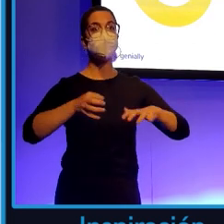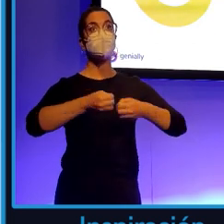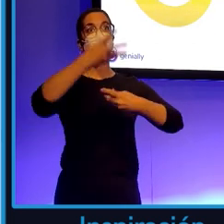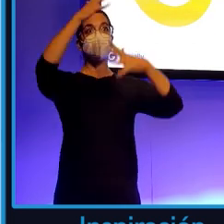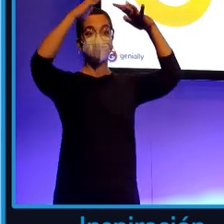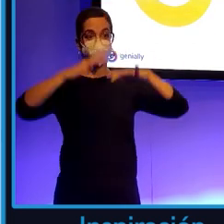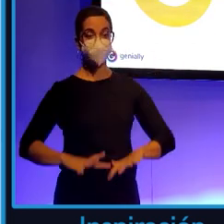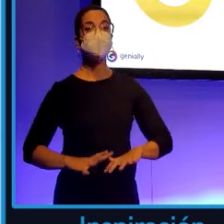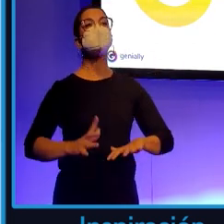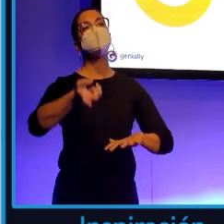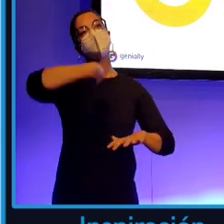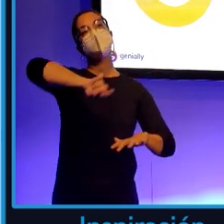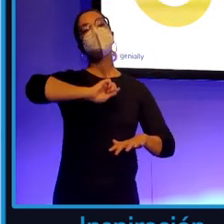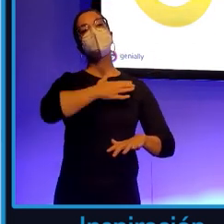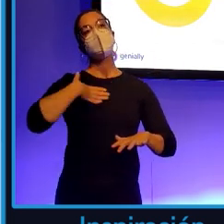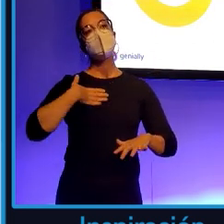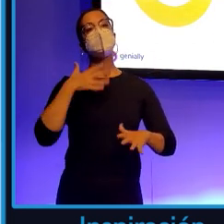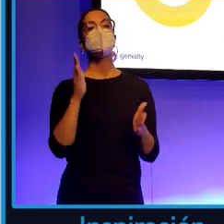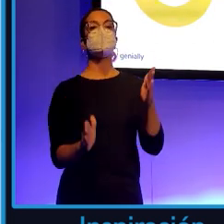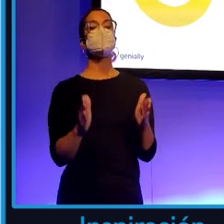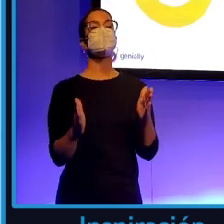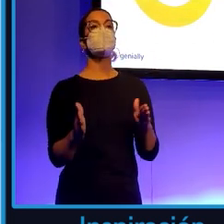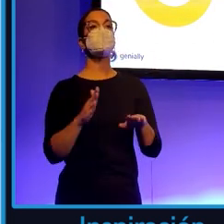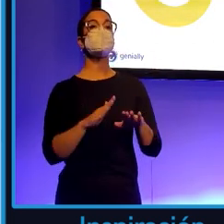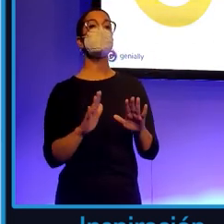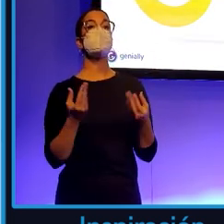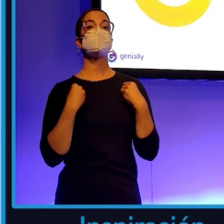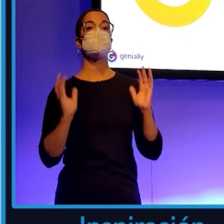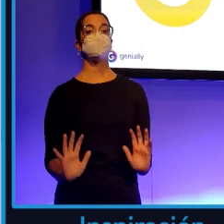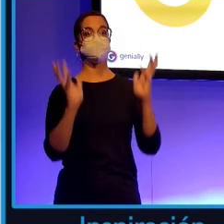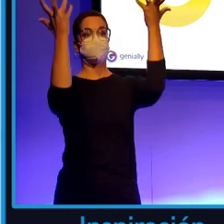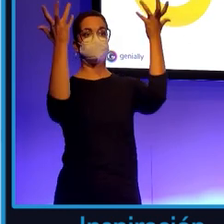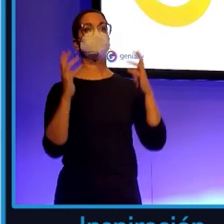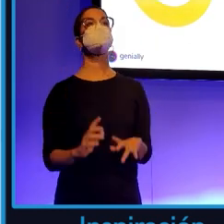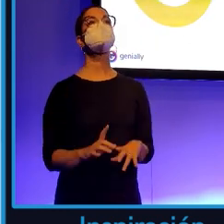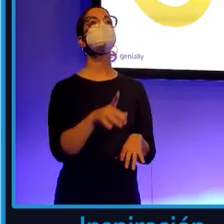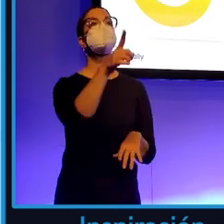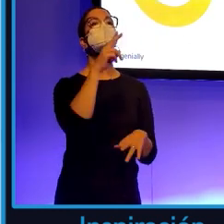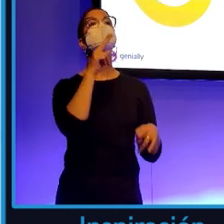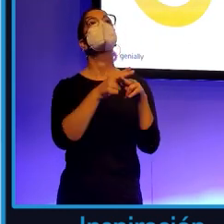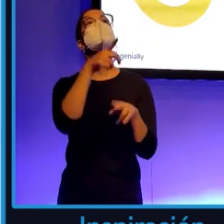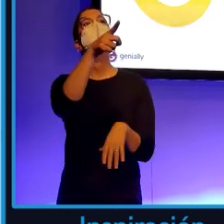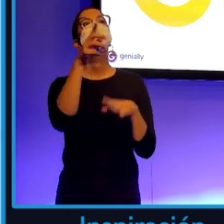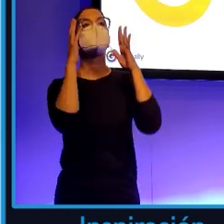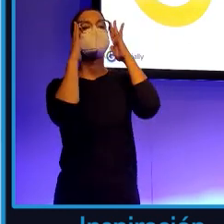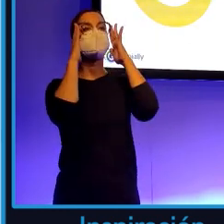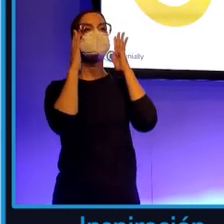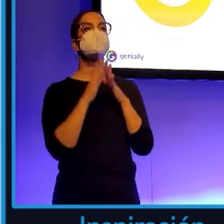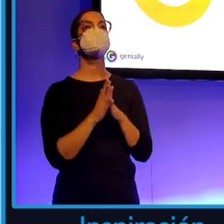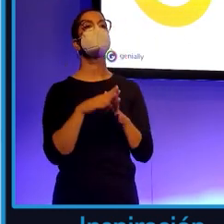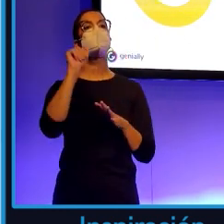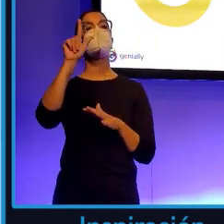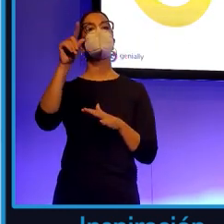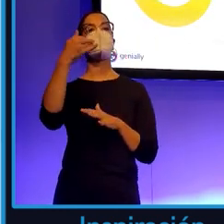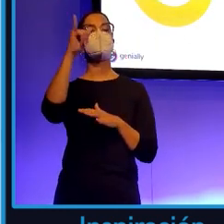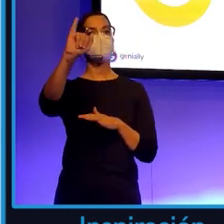o queríamos hacer pues esto un robot que salvase de vida tu nombre el mío albis